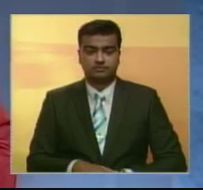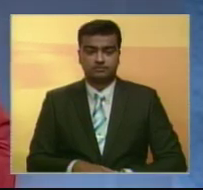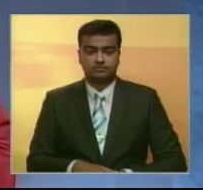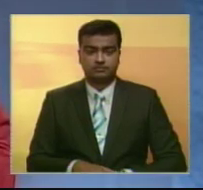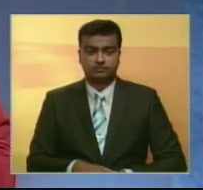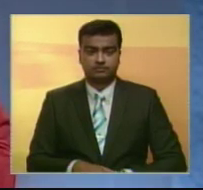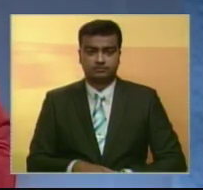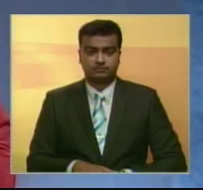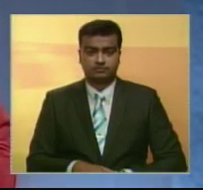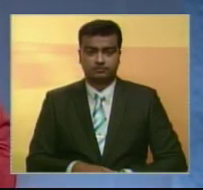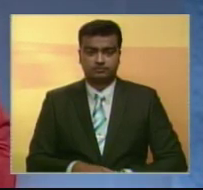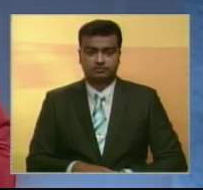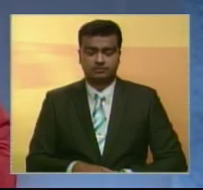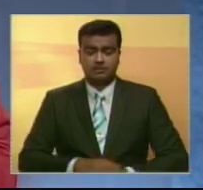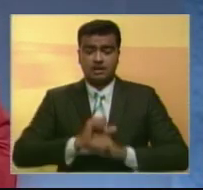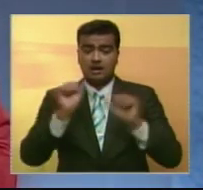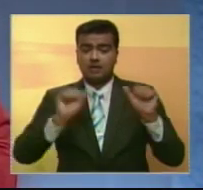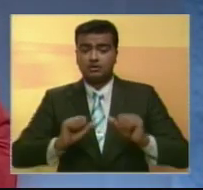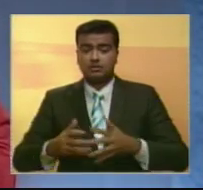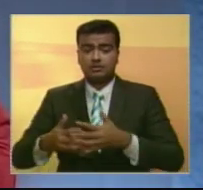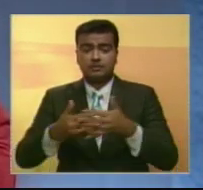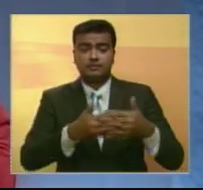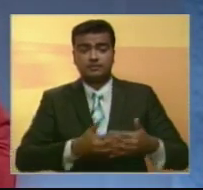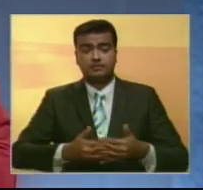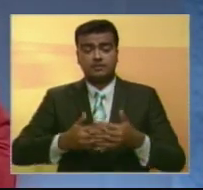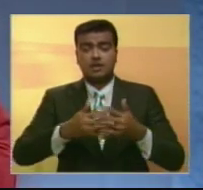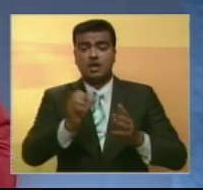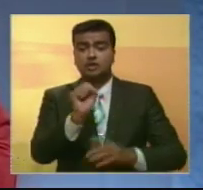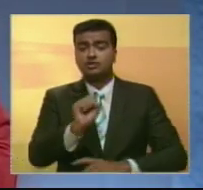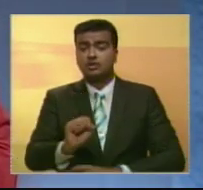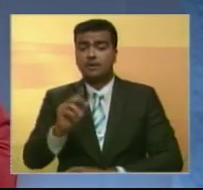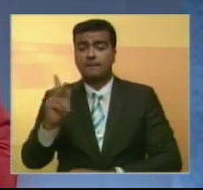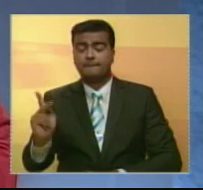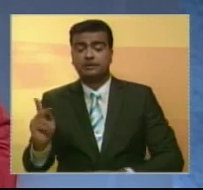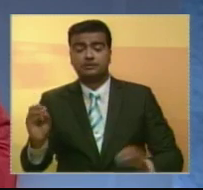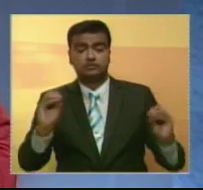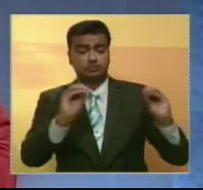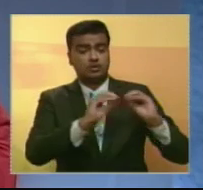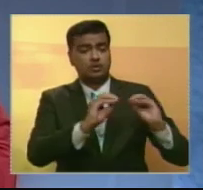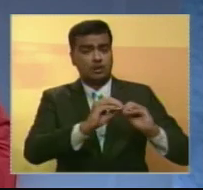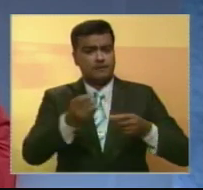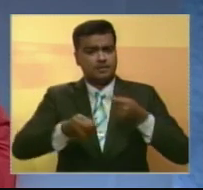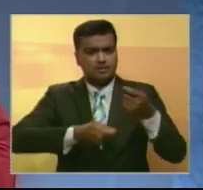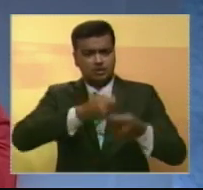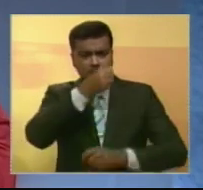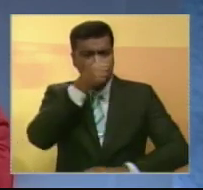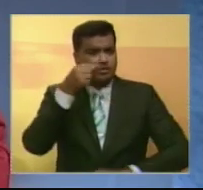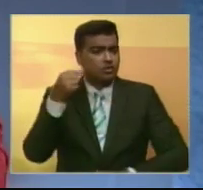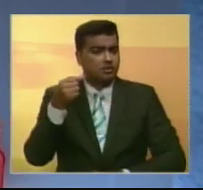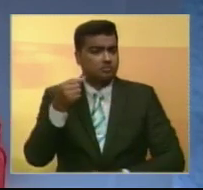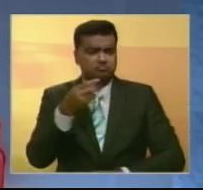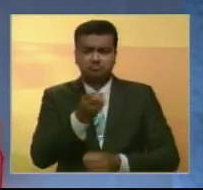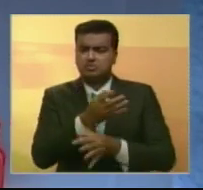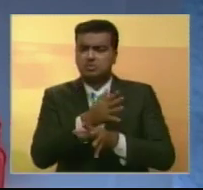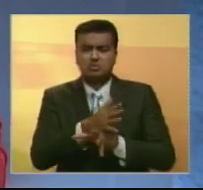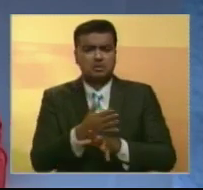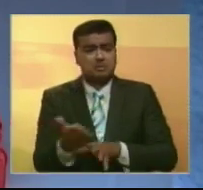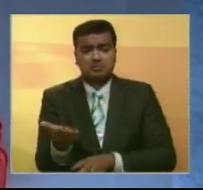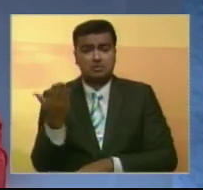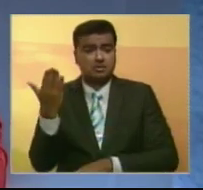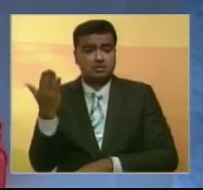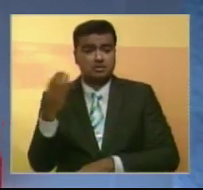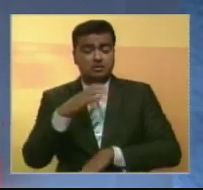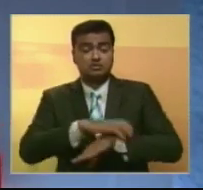Y precisamente el actor estadounidense Sean Penn asegura que su encuentro con el narcotraficante Joaquín El Chapo Guzmán no jugó un papel esencial